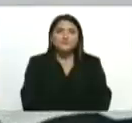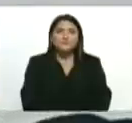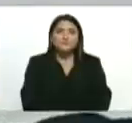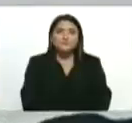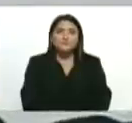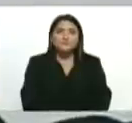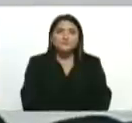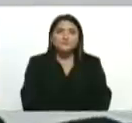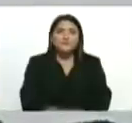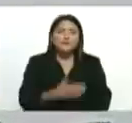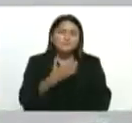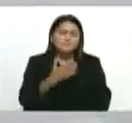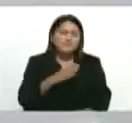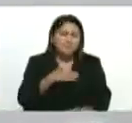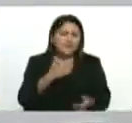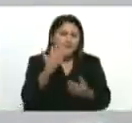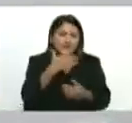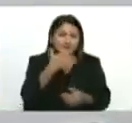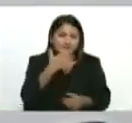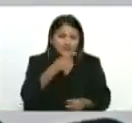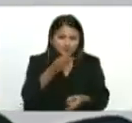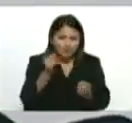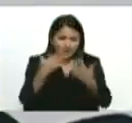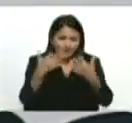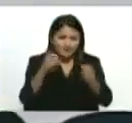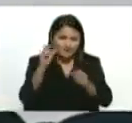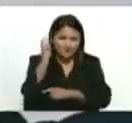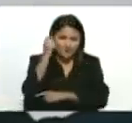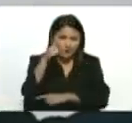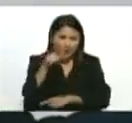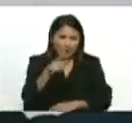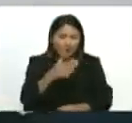Tienen permiso para reírse, diputadas y diputados.